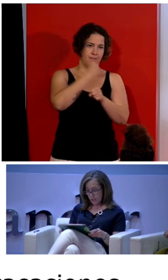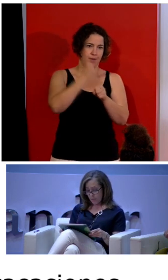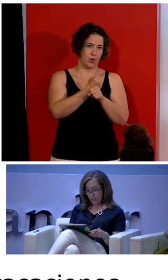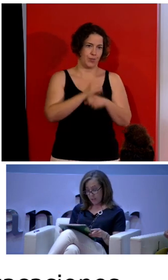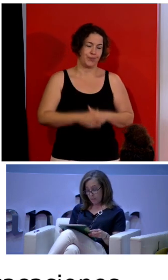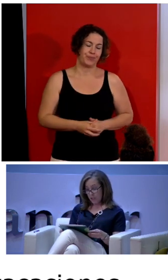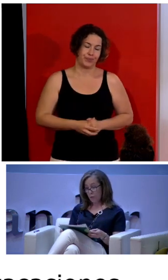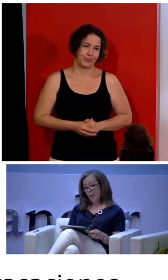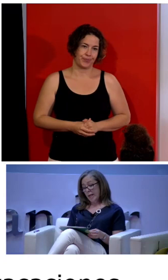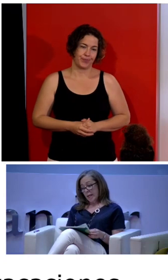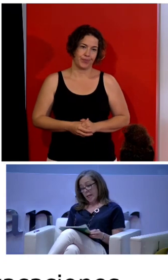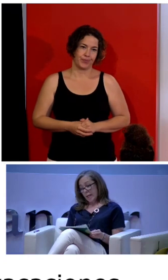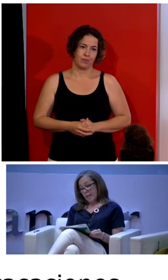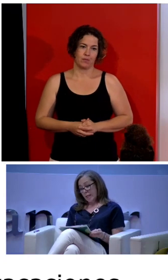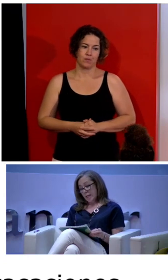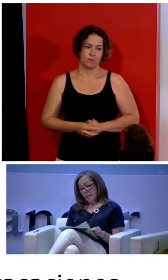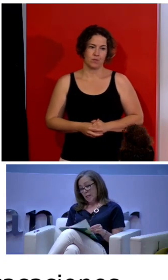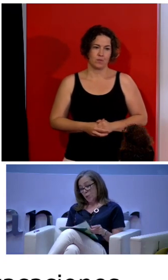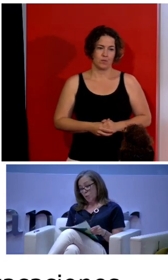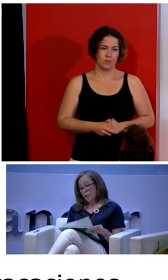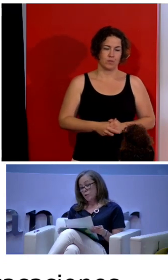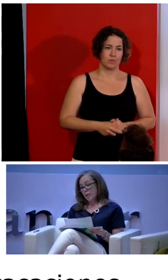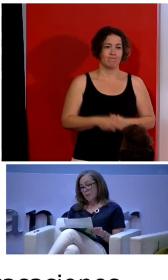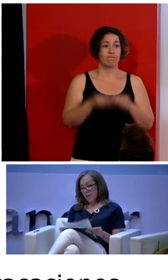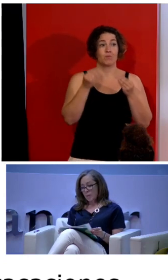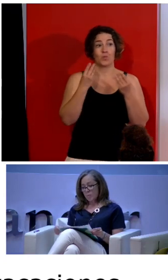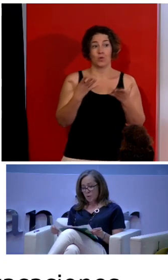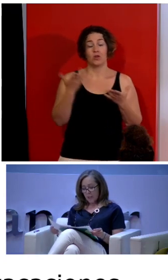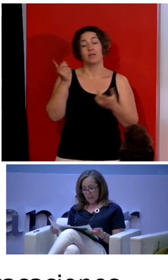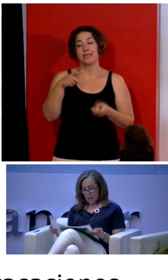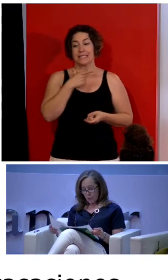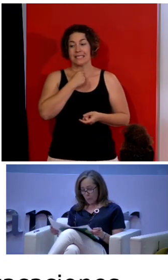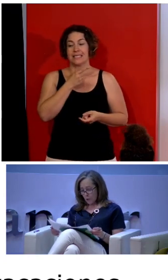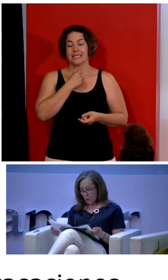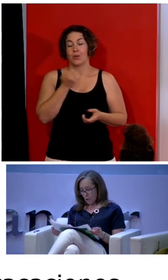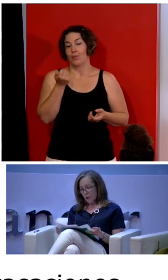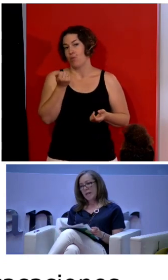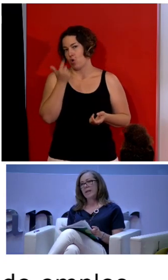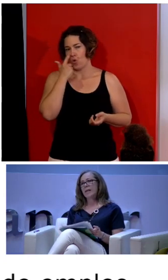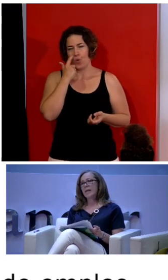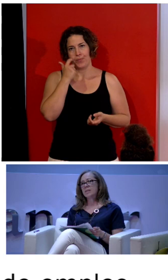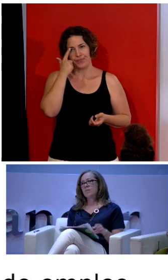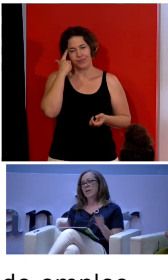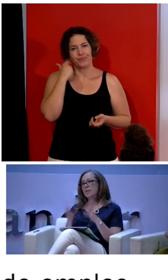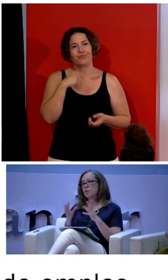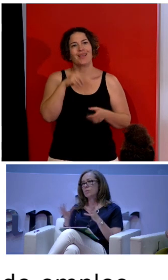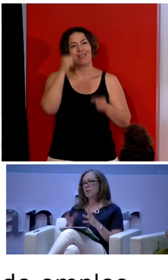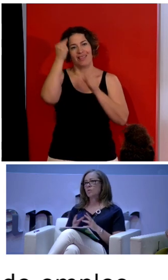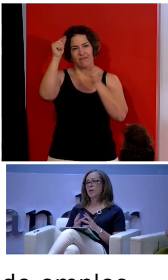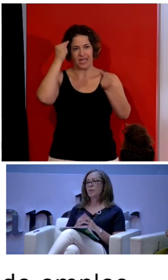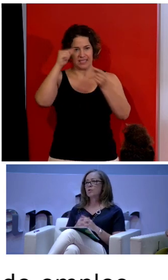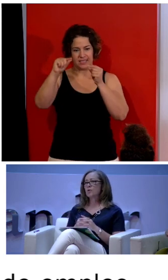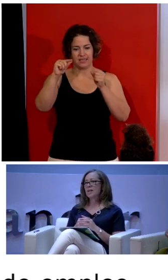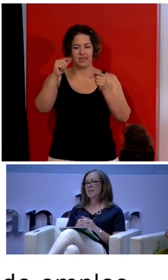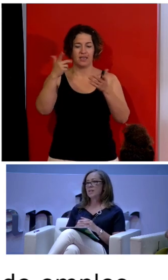una bolsa de empleo. Y, bueno, también a mí me gustaría un poco las cifras. Son